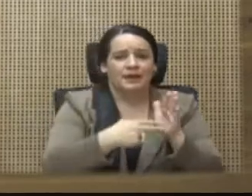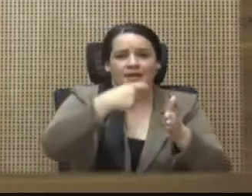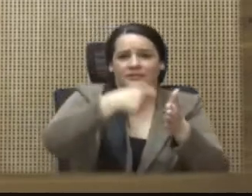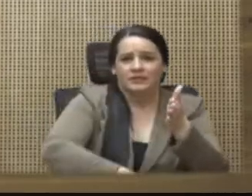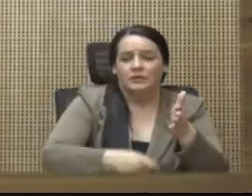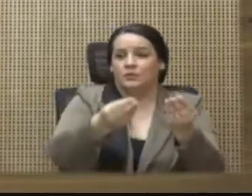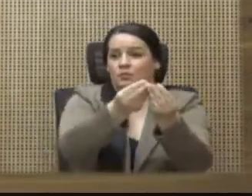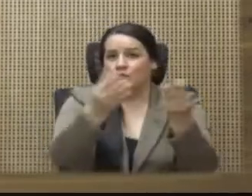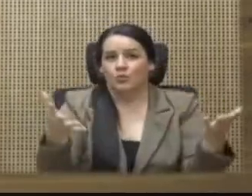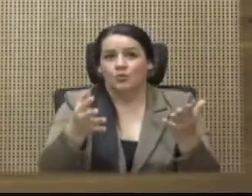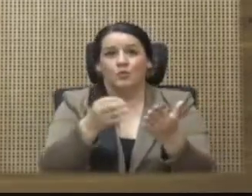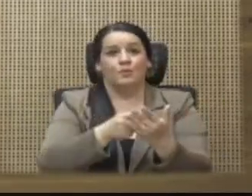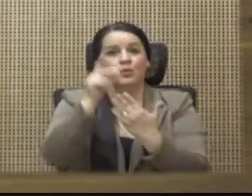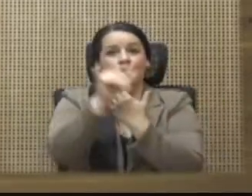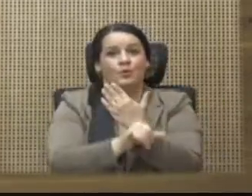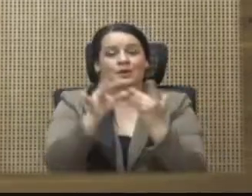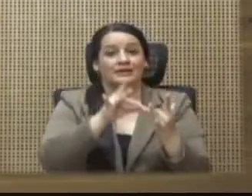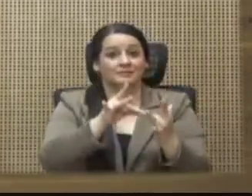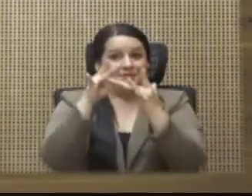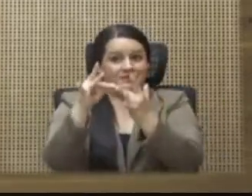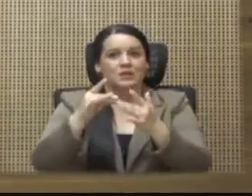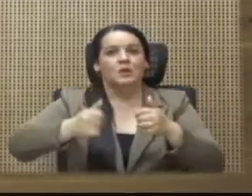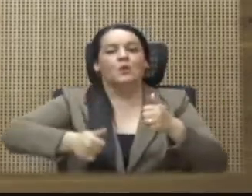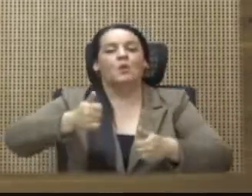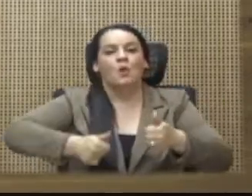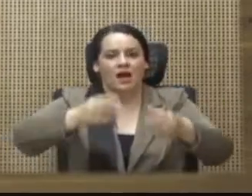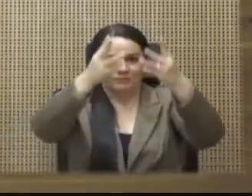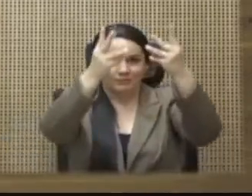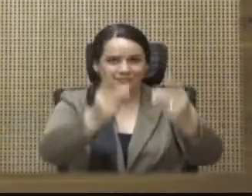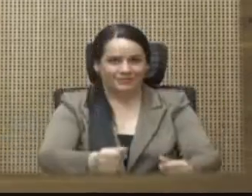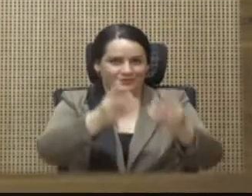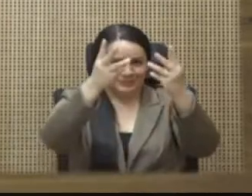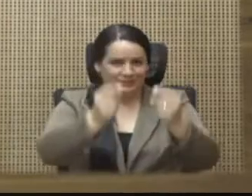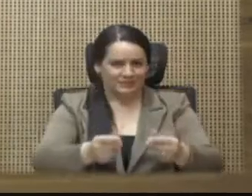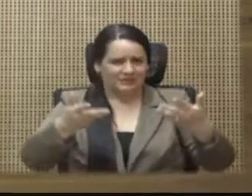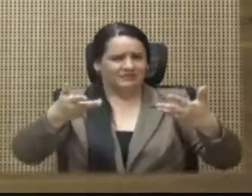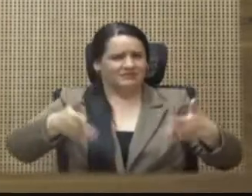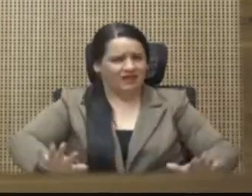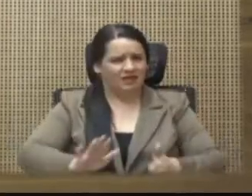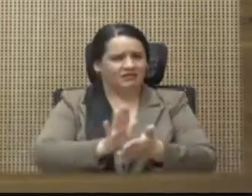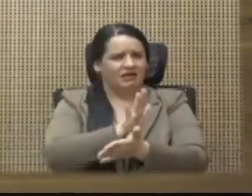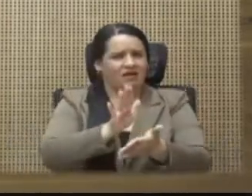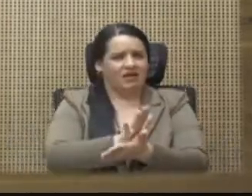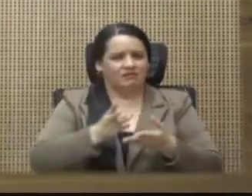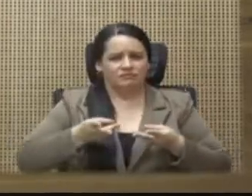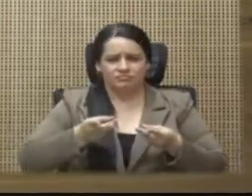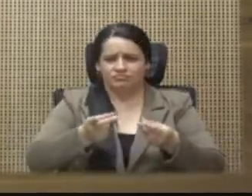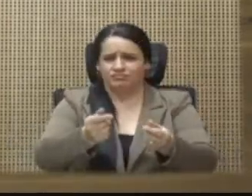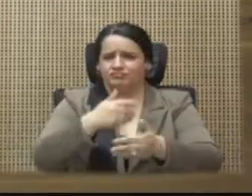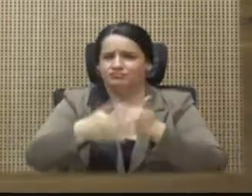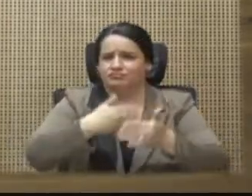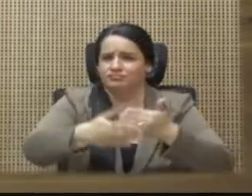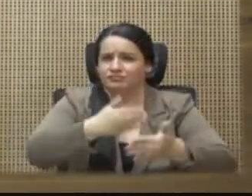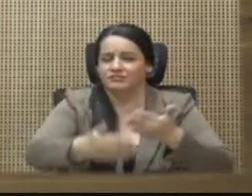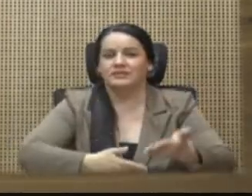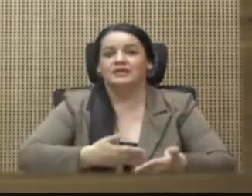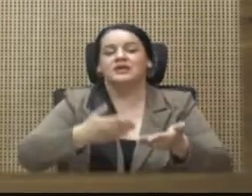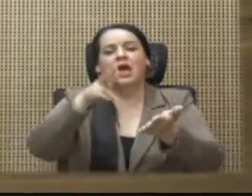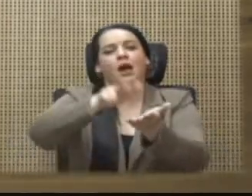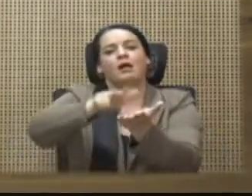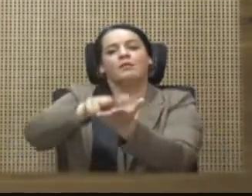especialmente los presupuestos, los hemos tramitado rápidamente y los aprobamos mucho antes de los